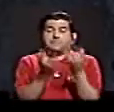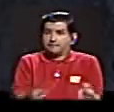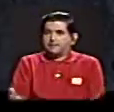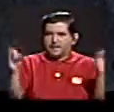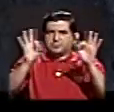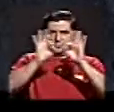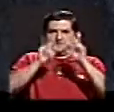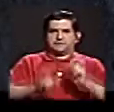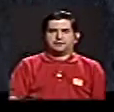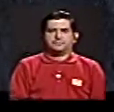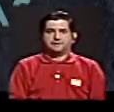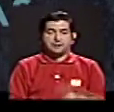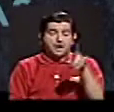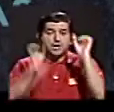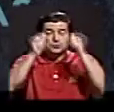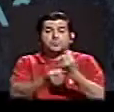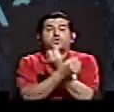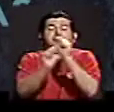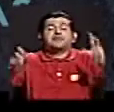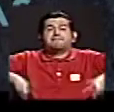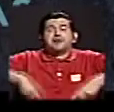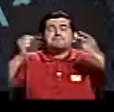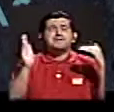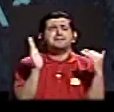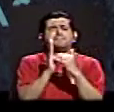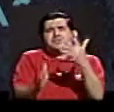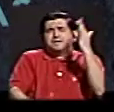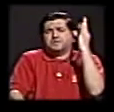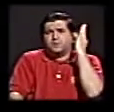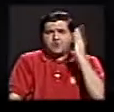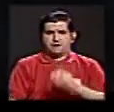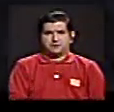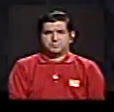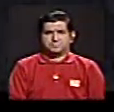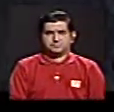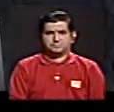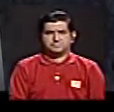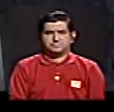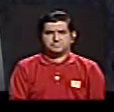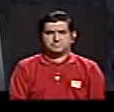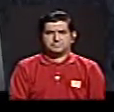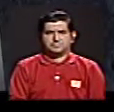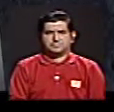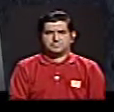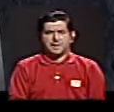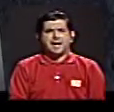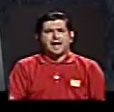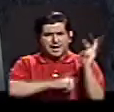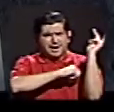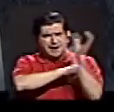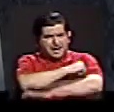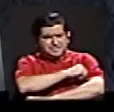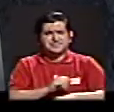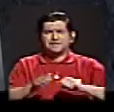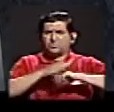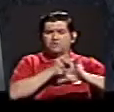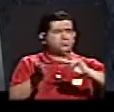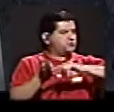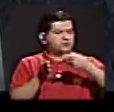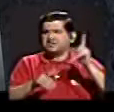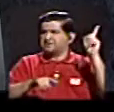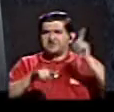importante, esto podría salvar la vida de miles de mujeres. Penalizar el aborto no impide que este se